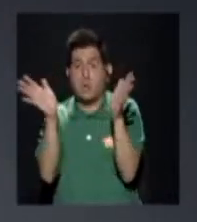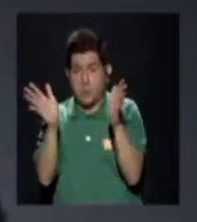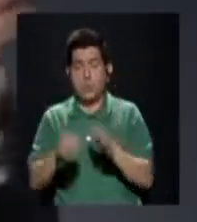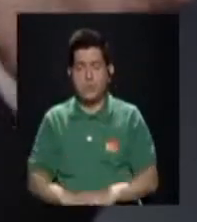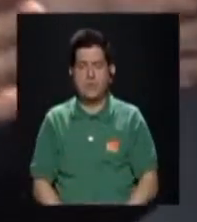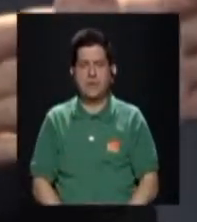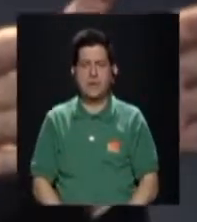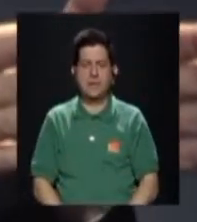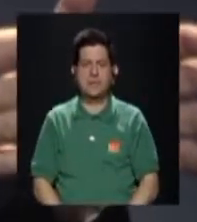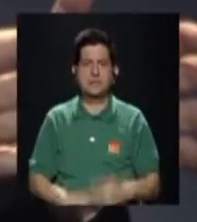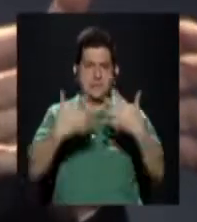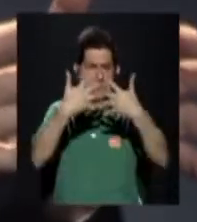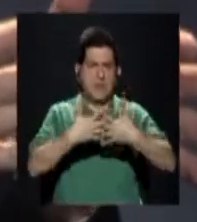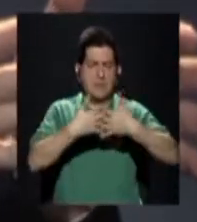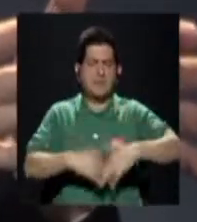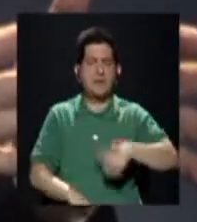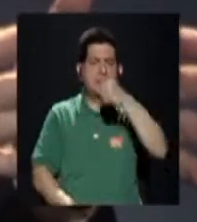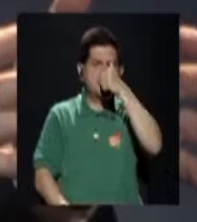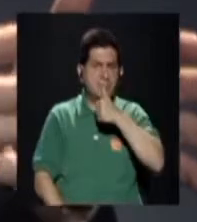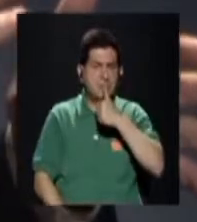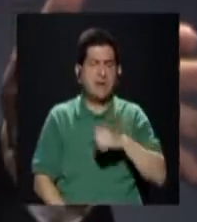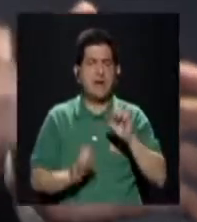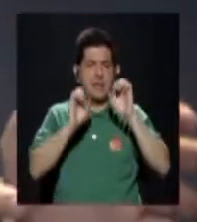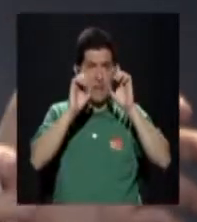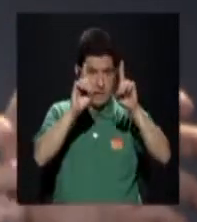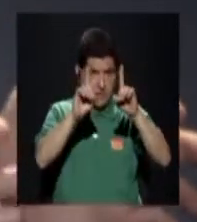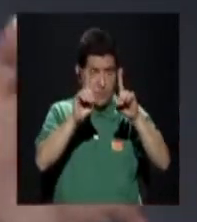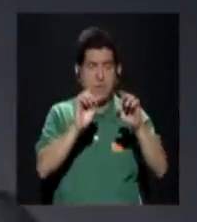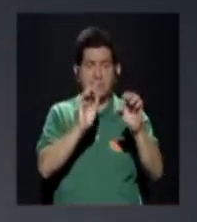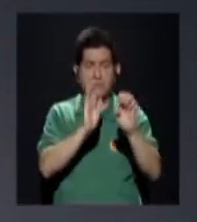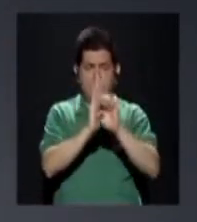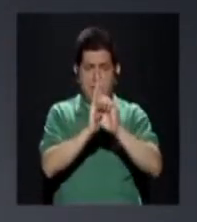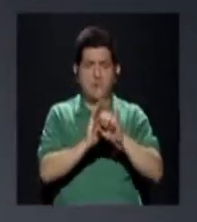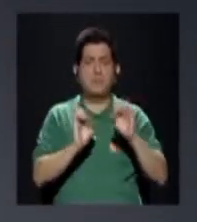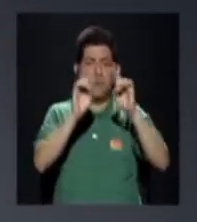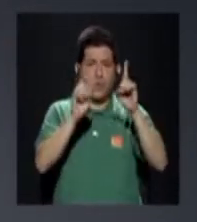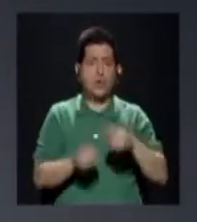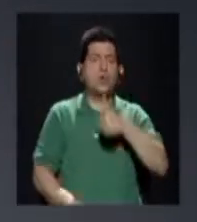¿verdad? Es decir, la educación privada es una empresa privada, lo que dijo don Juan.